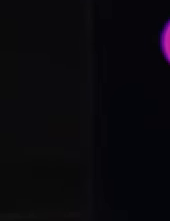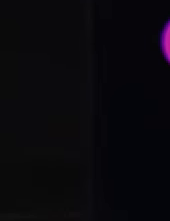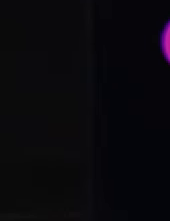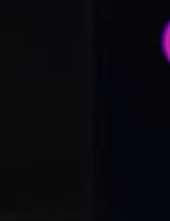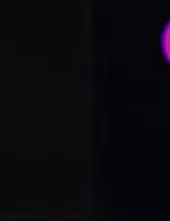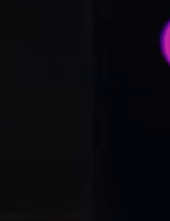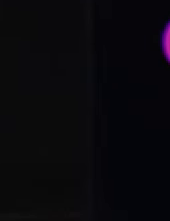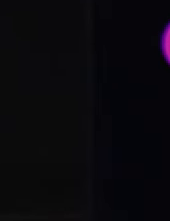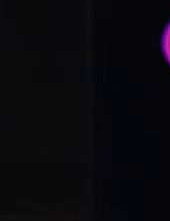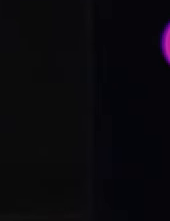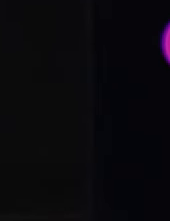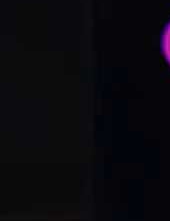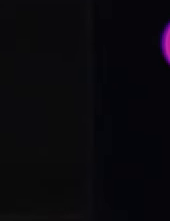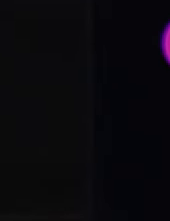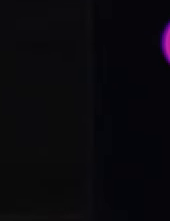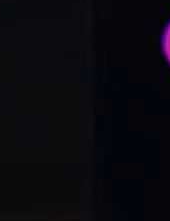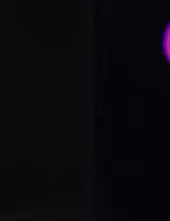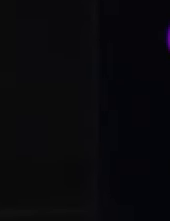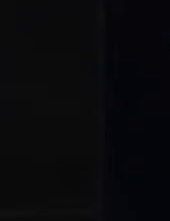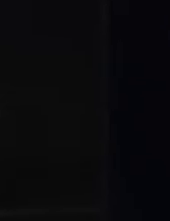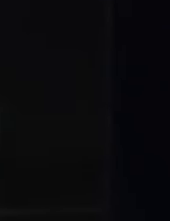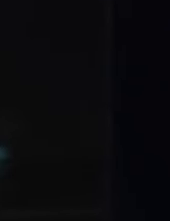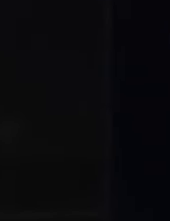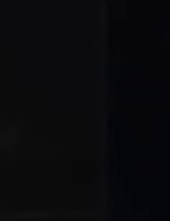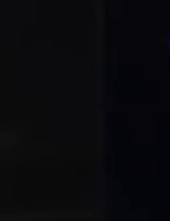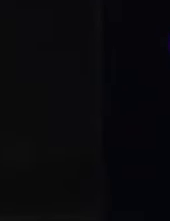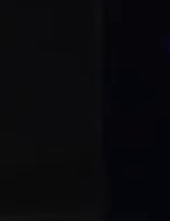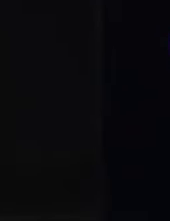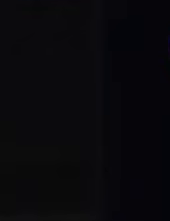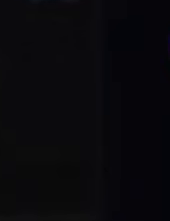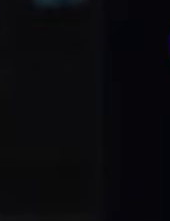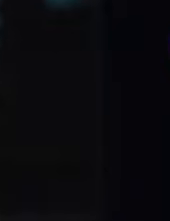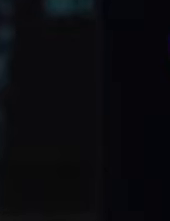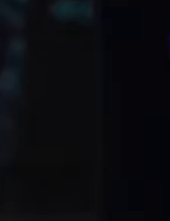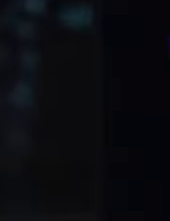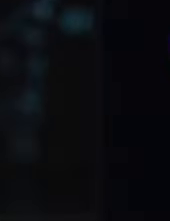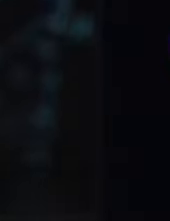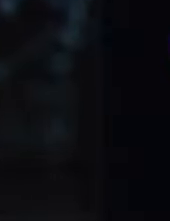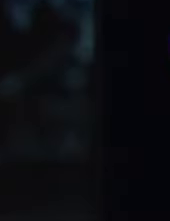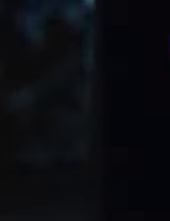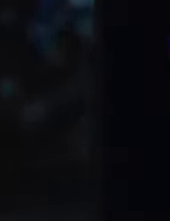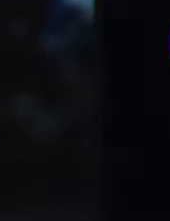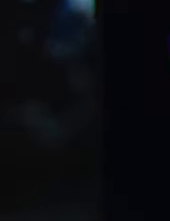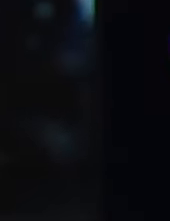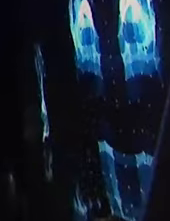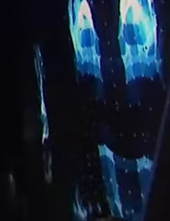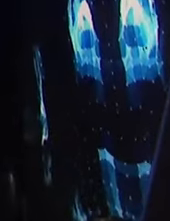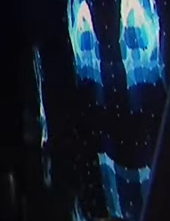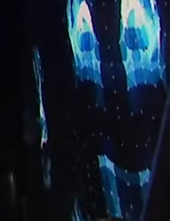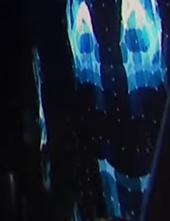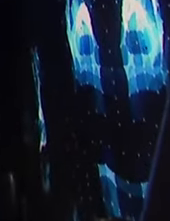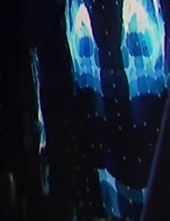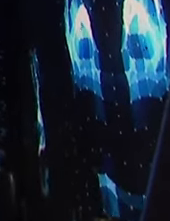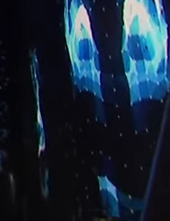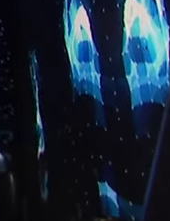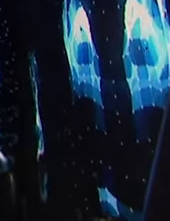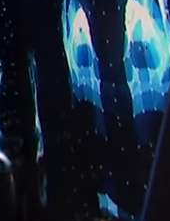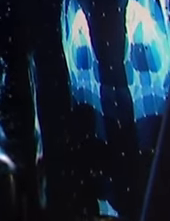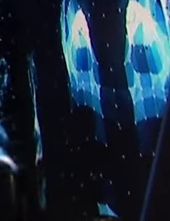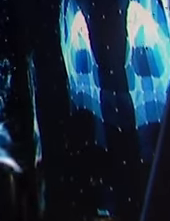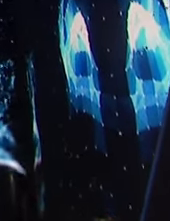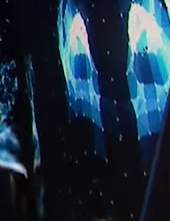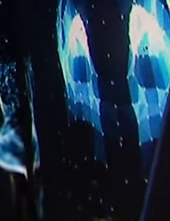compartida Cuando algo no parece ser lo que verdad es la democracia misma se presenta a un colapso